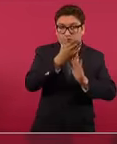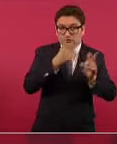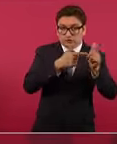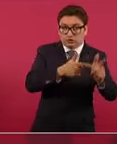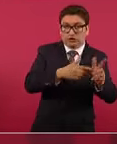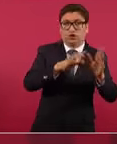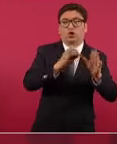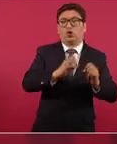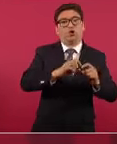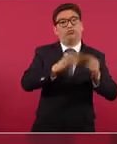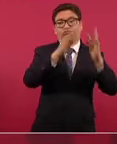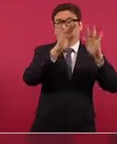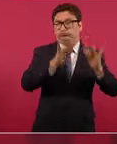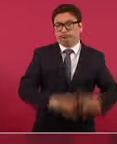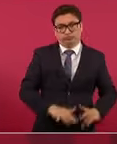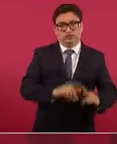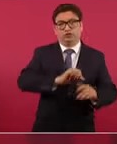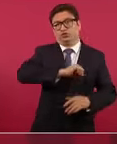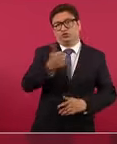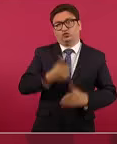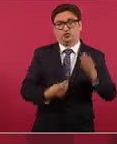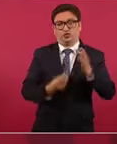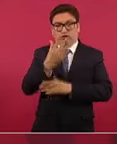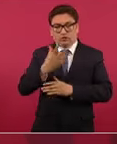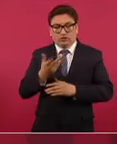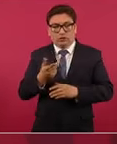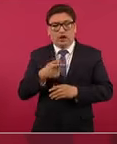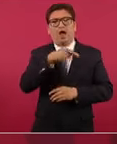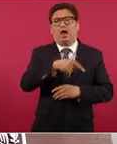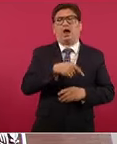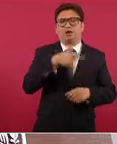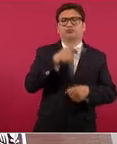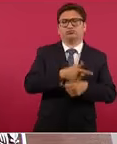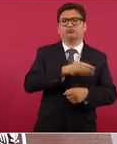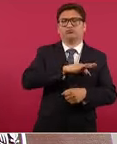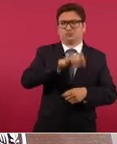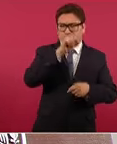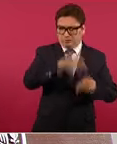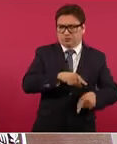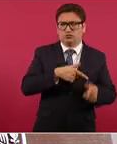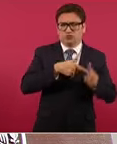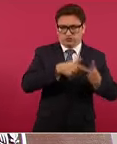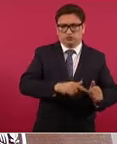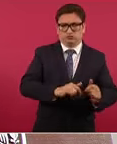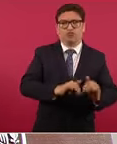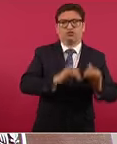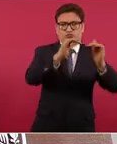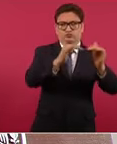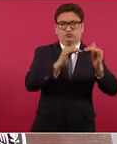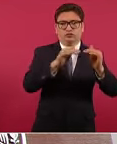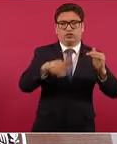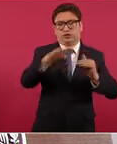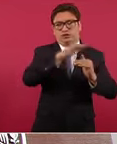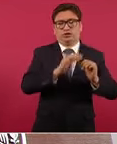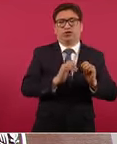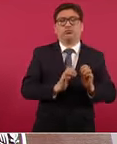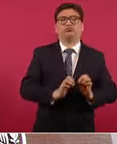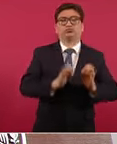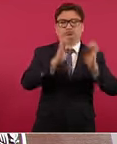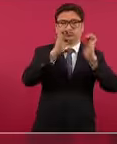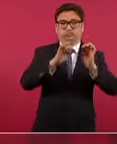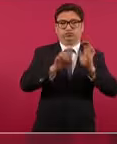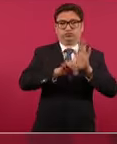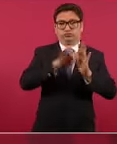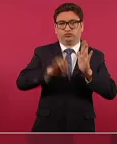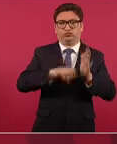empezar de cero se verificó que si se podía construir utilizando la parte que llaman centro